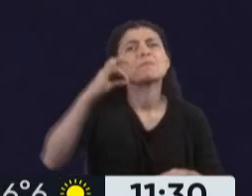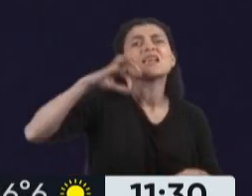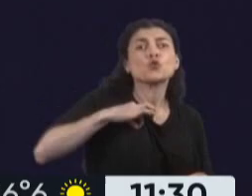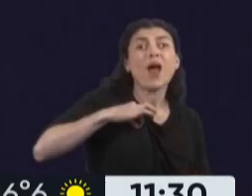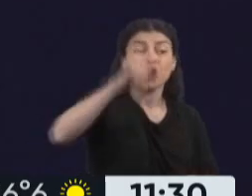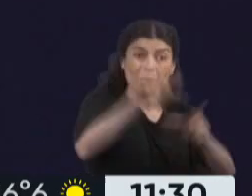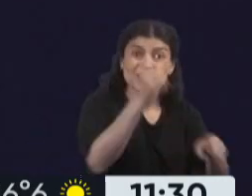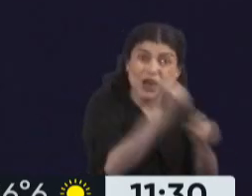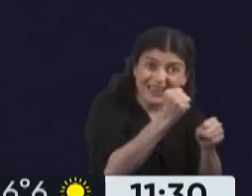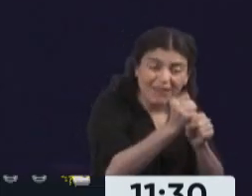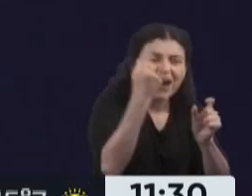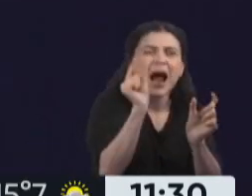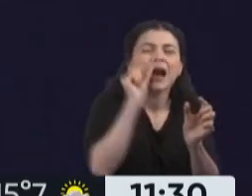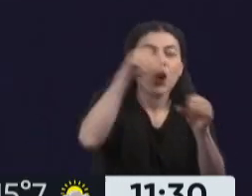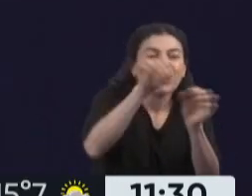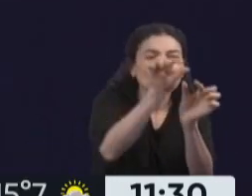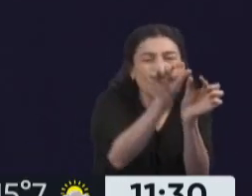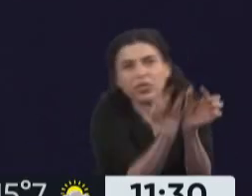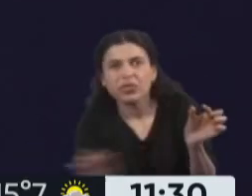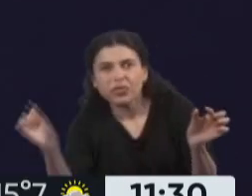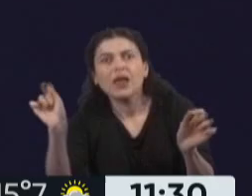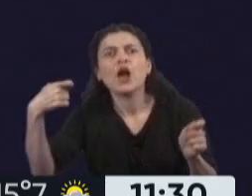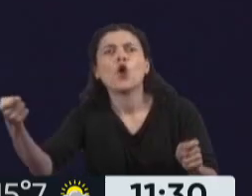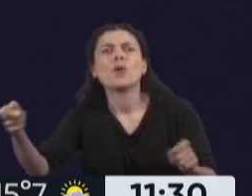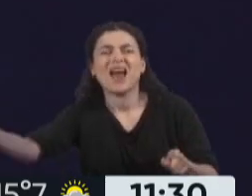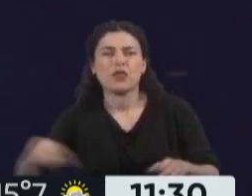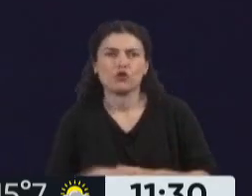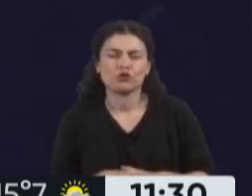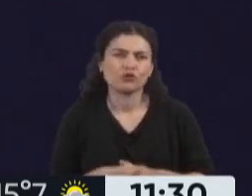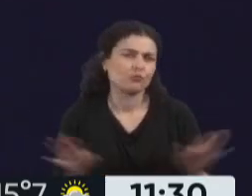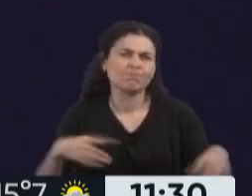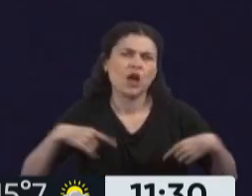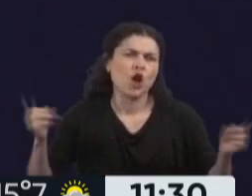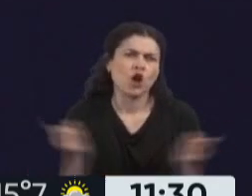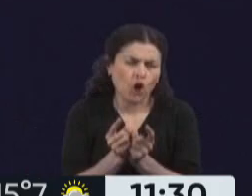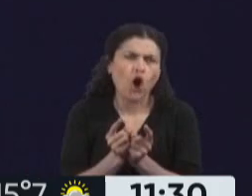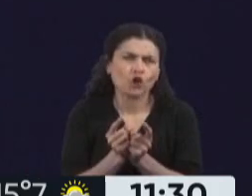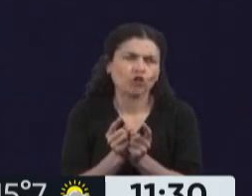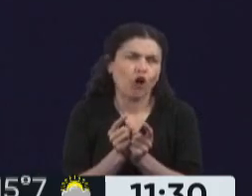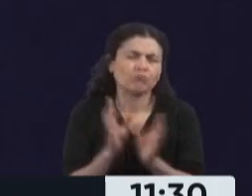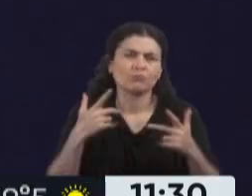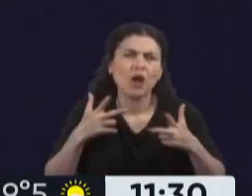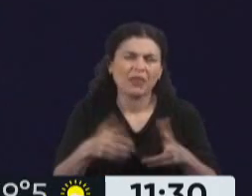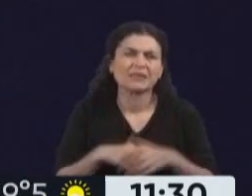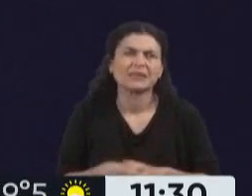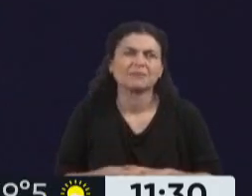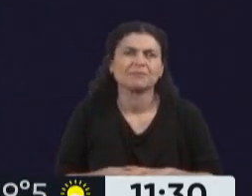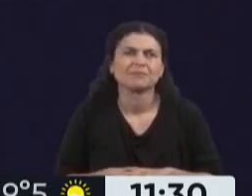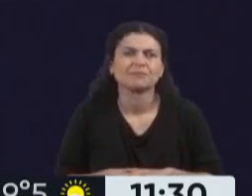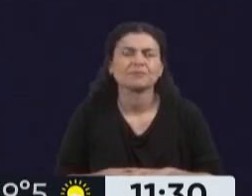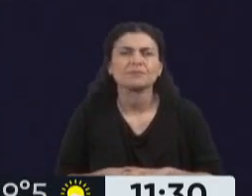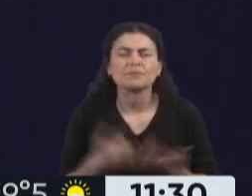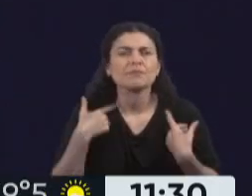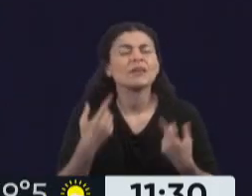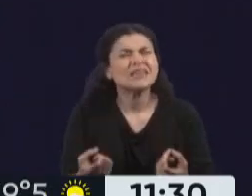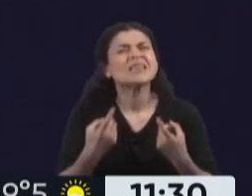jubilatorio de reparto, lo que implica necesariamente, y sacando una conclusión bastante elemental, es que